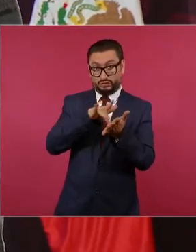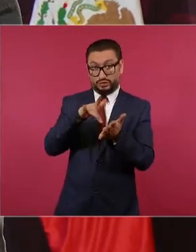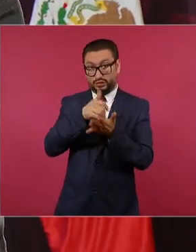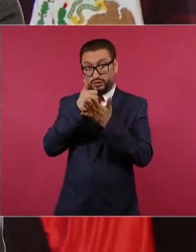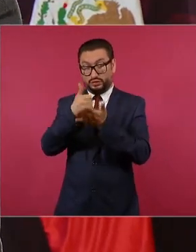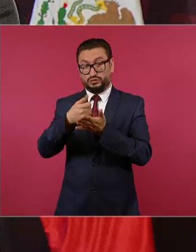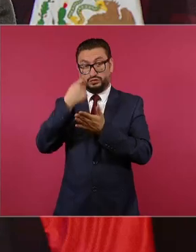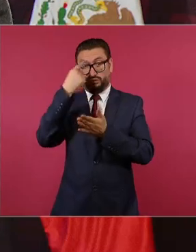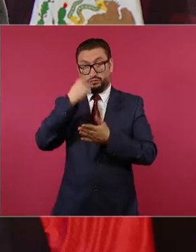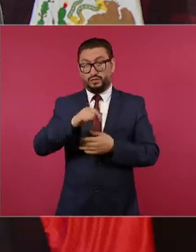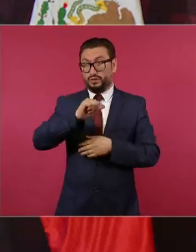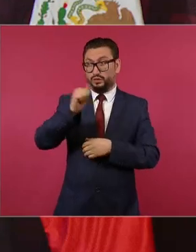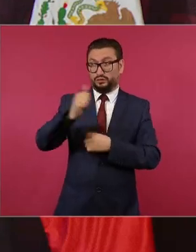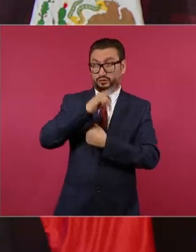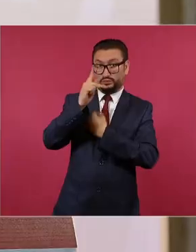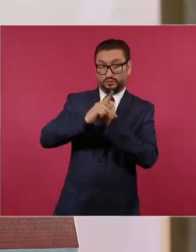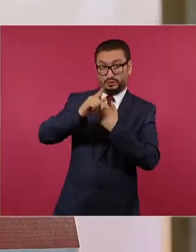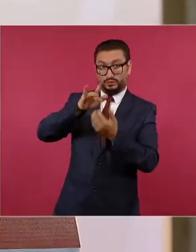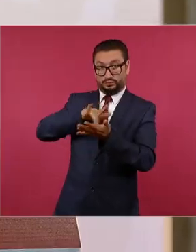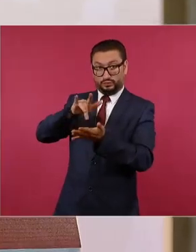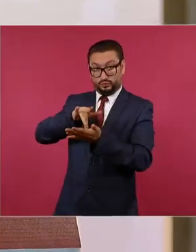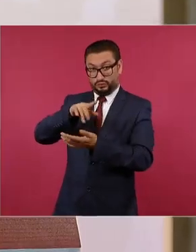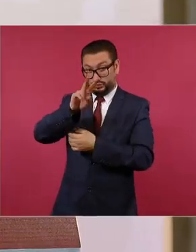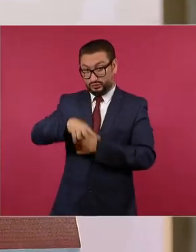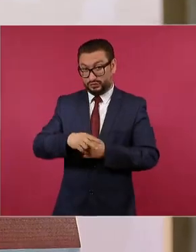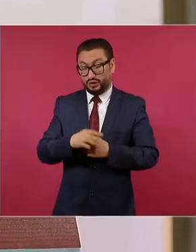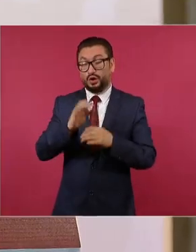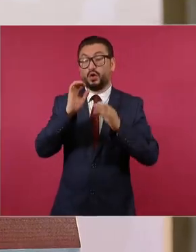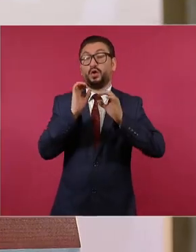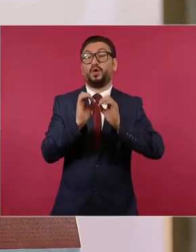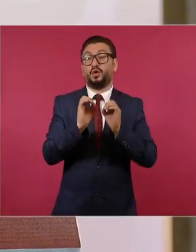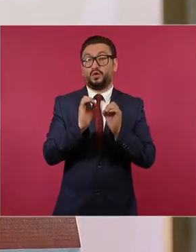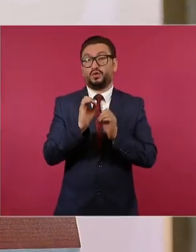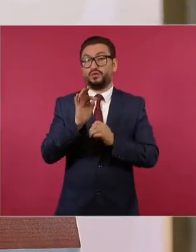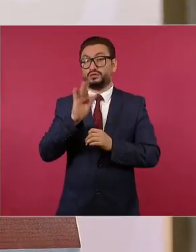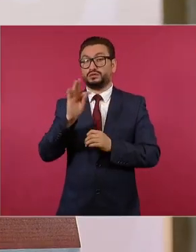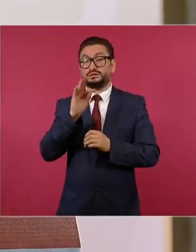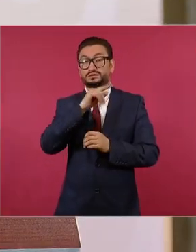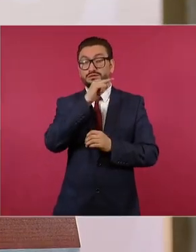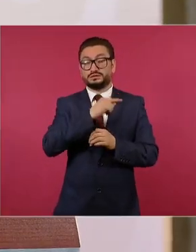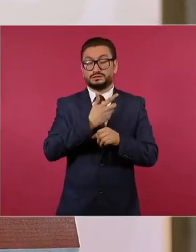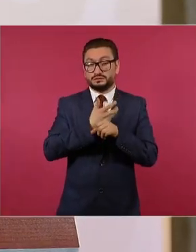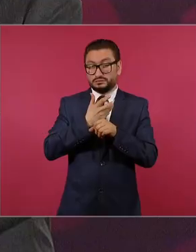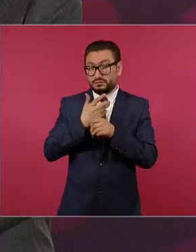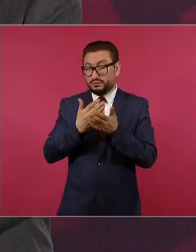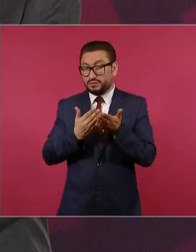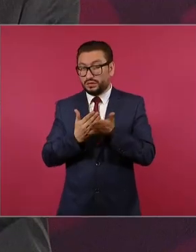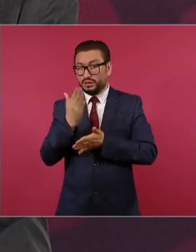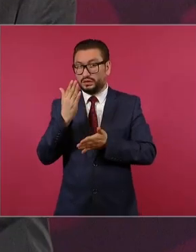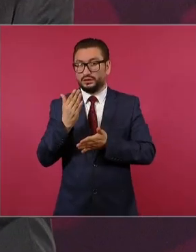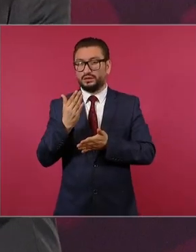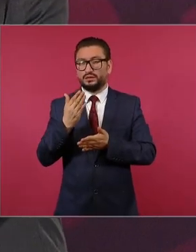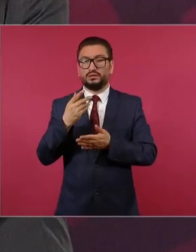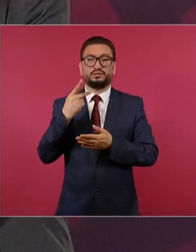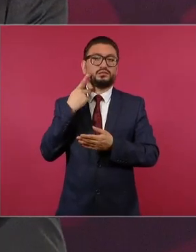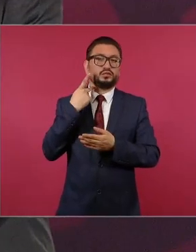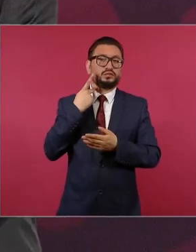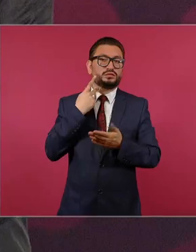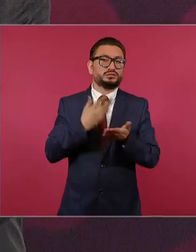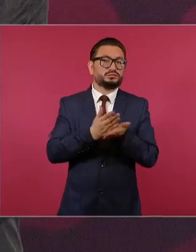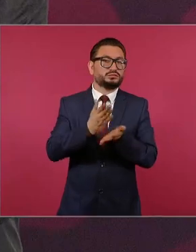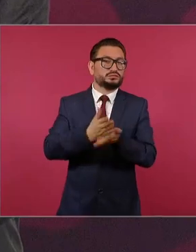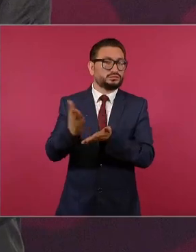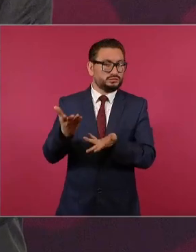de los pueblos de otros países o tener injerencia, una política